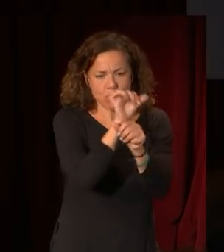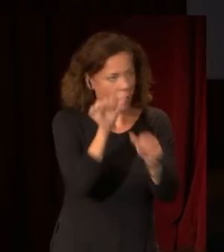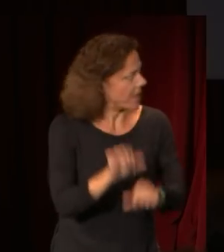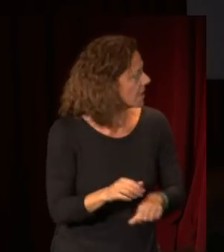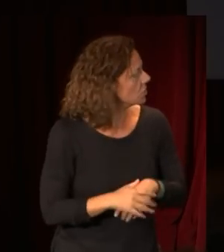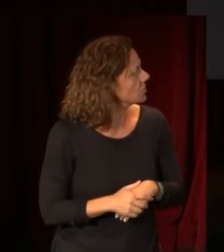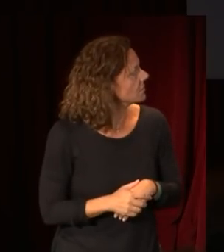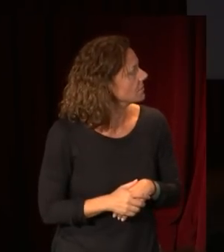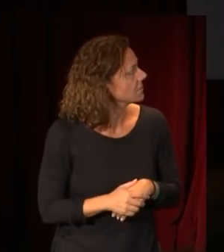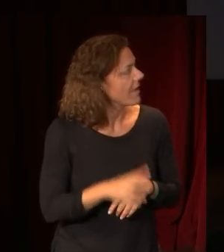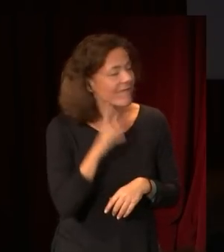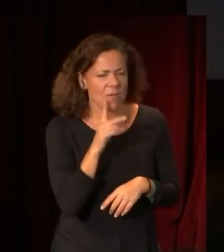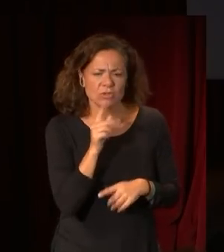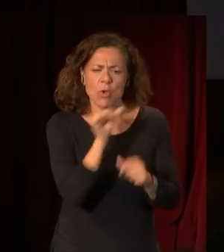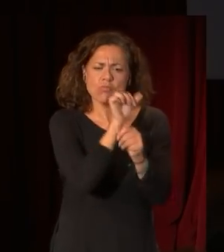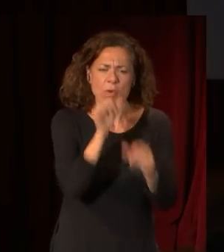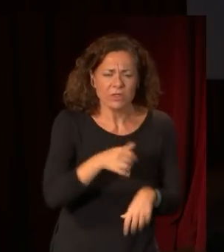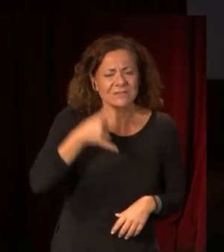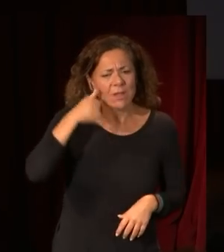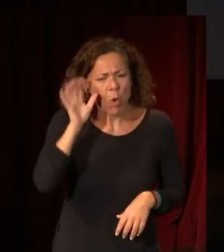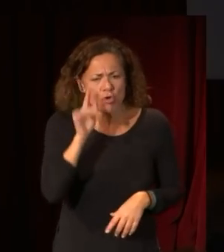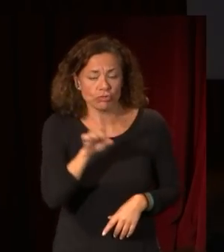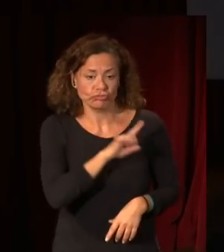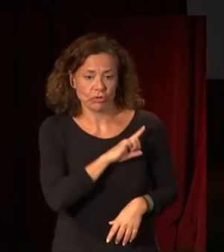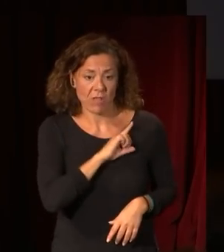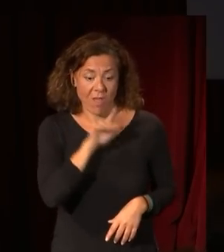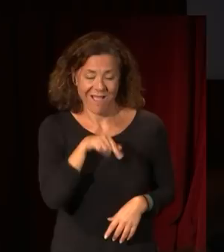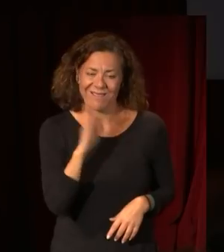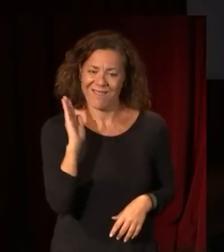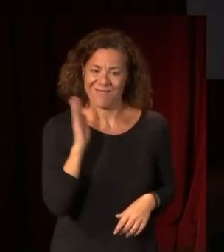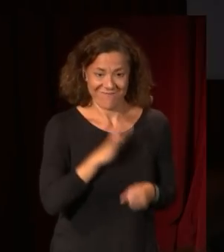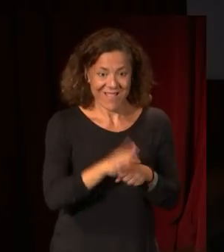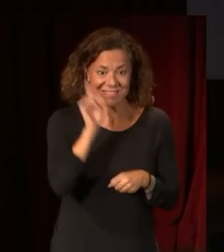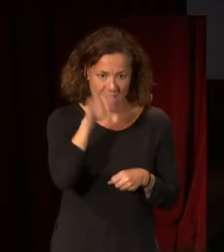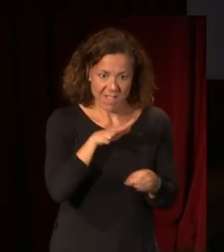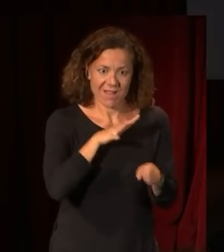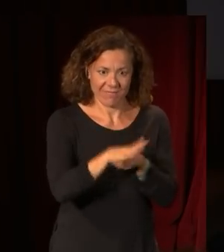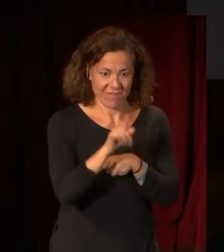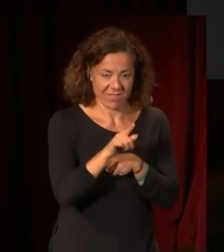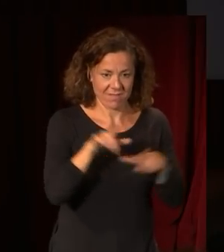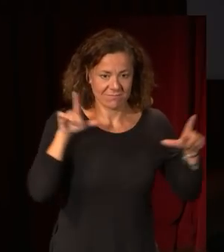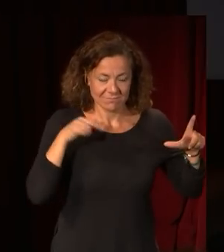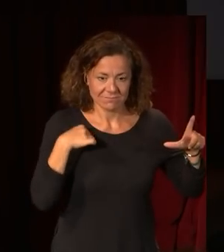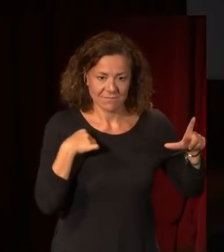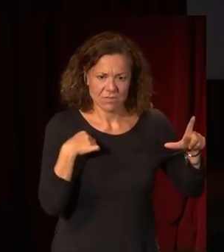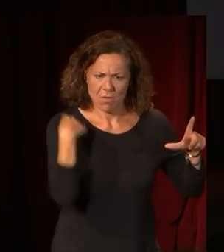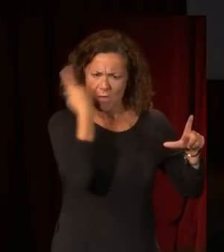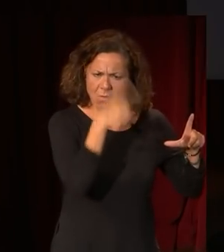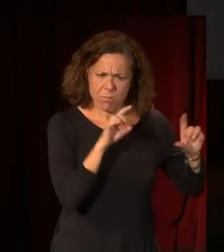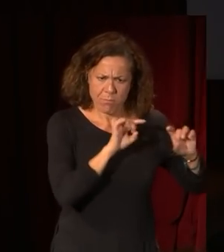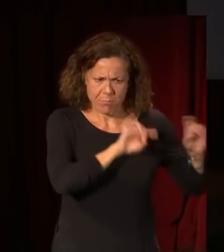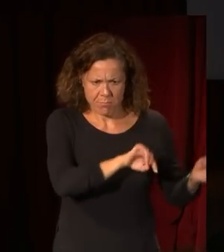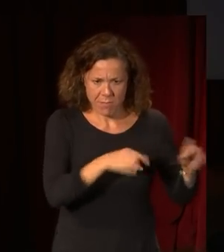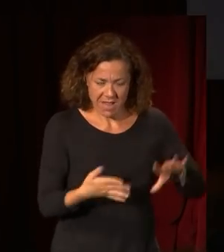en los modelos del demonio y del soldado pues aquí también afecta a la virgen de montserrat que tiene un parecido bastante notable con